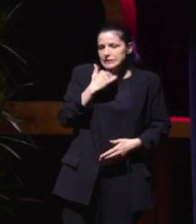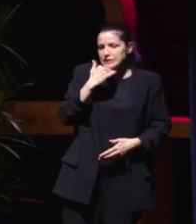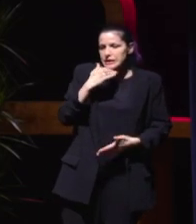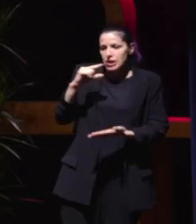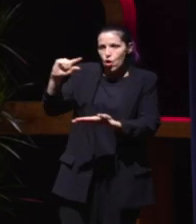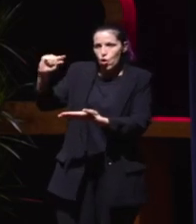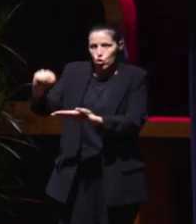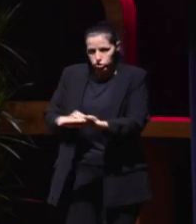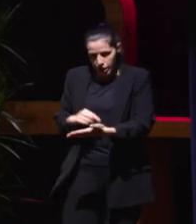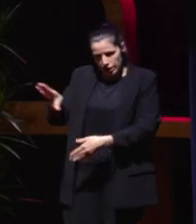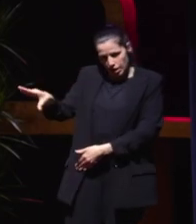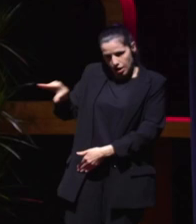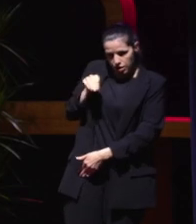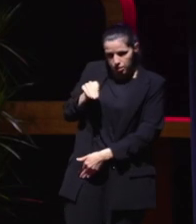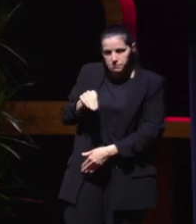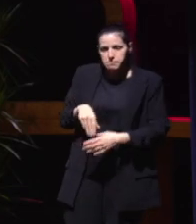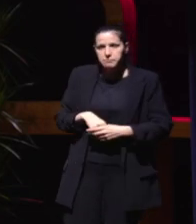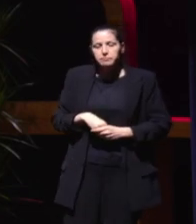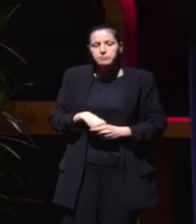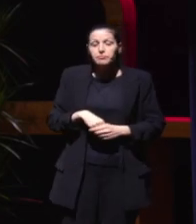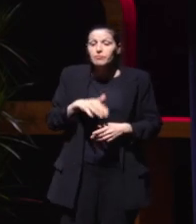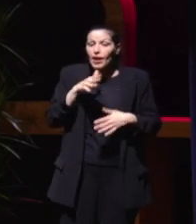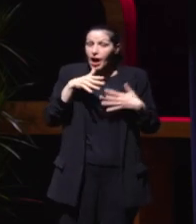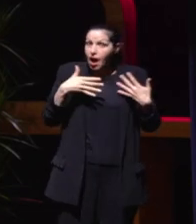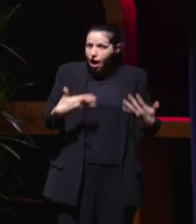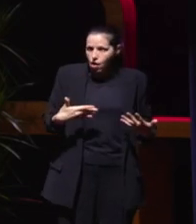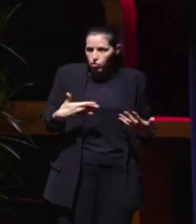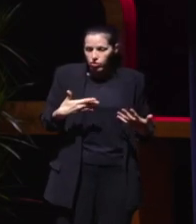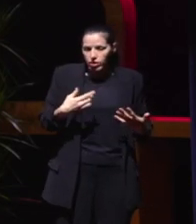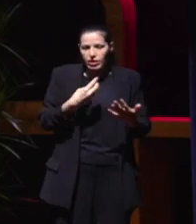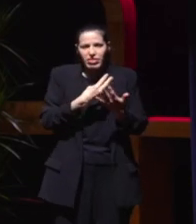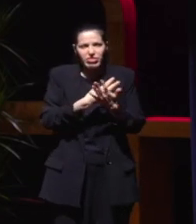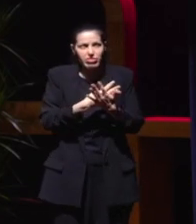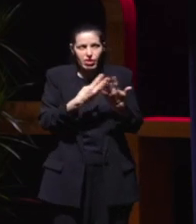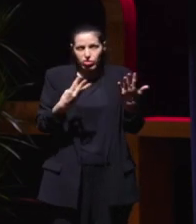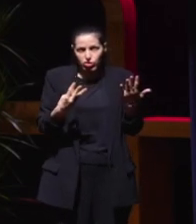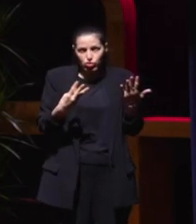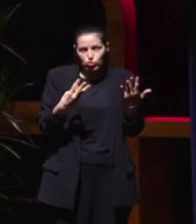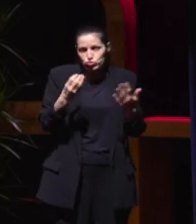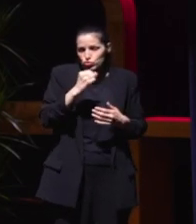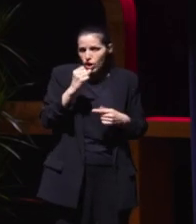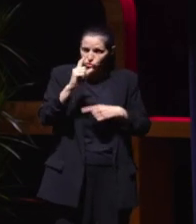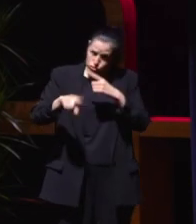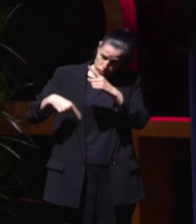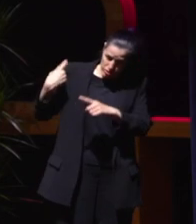y ahora 18 años después se encuentra con que boyero hace críticas bueno por ejemplo de esta diapositiva